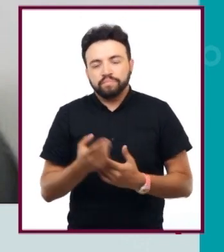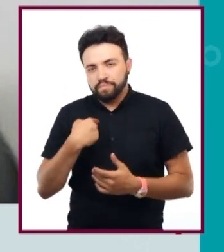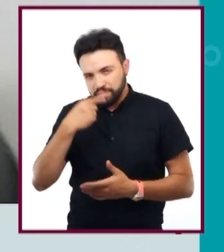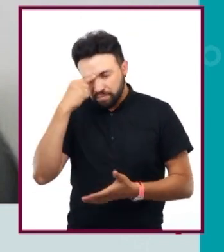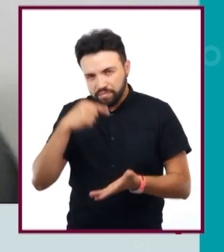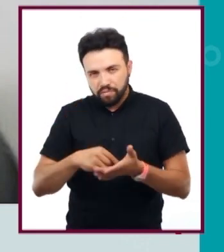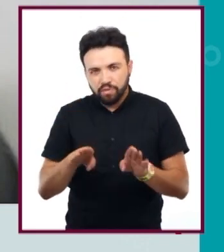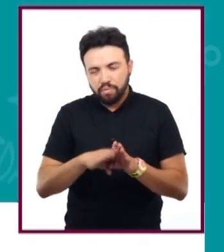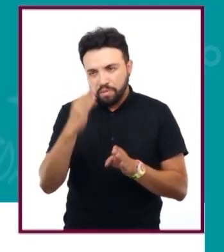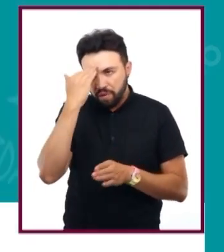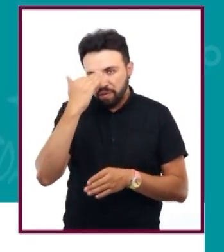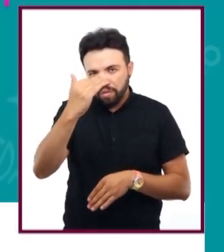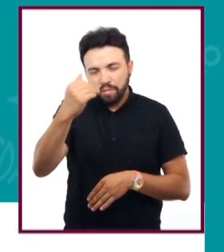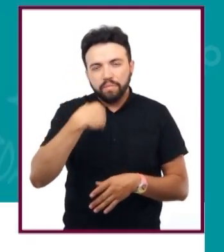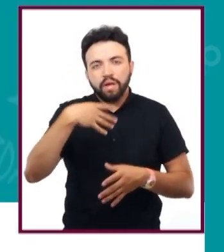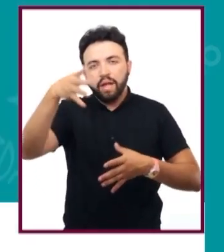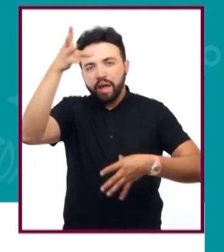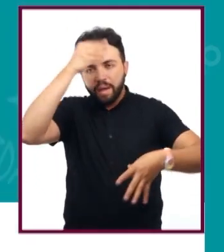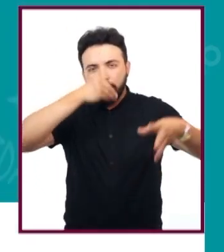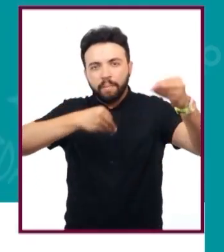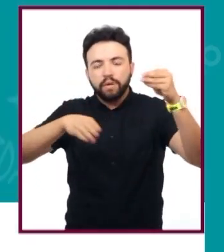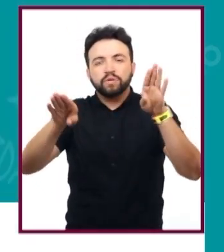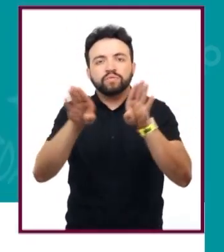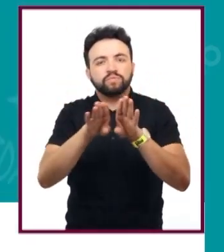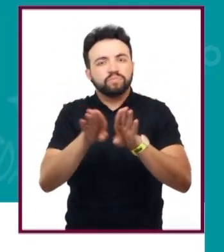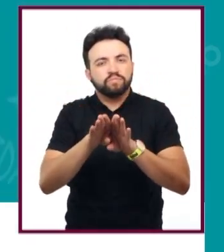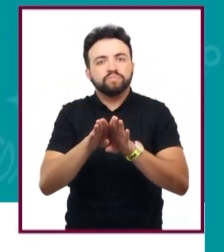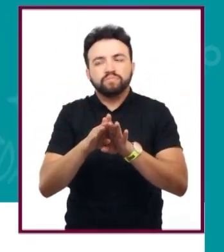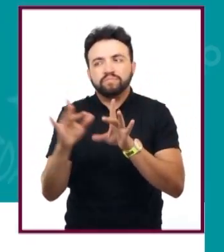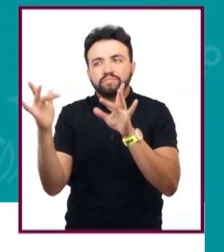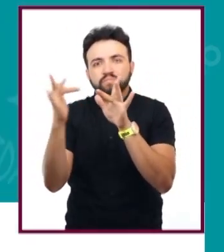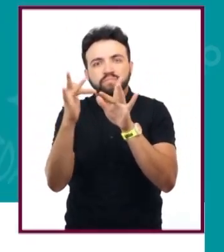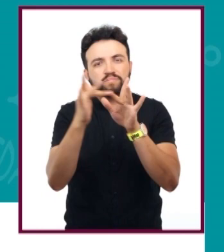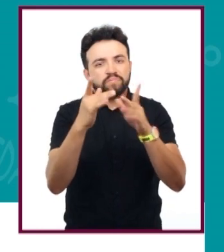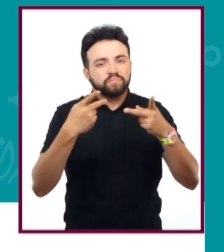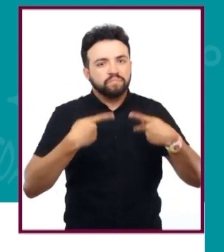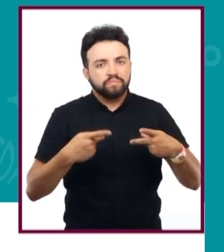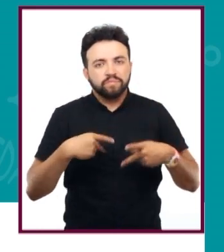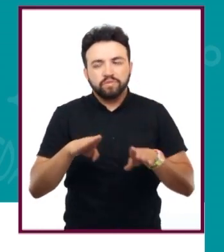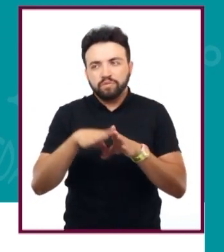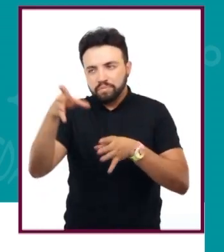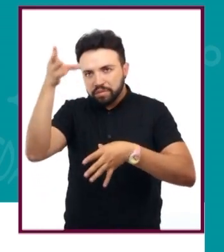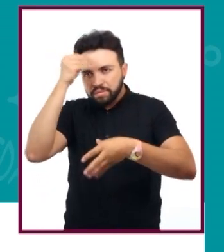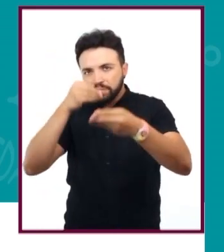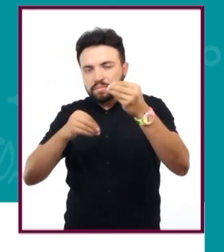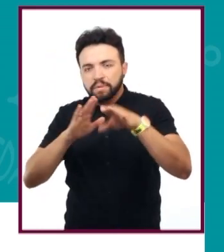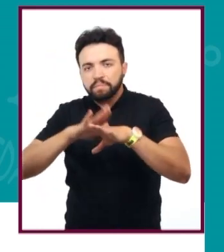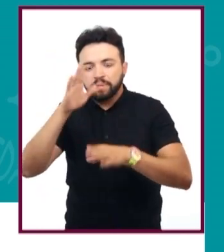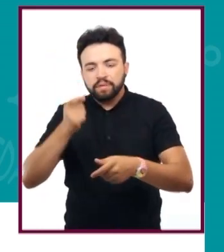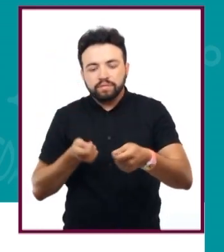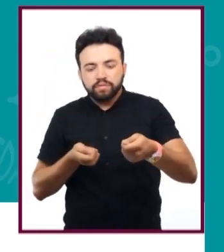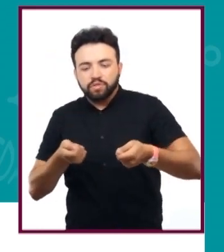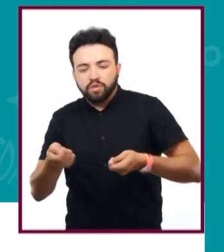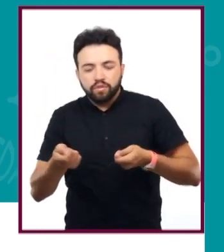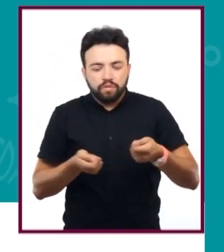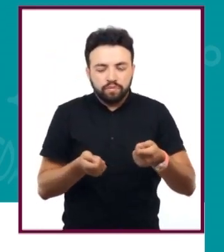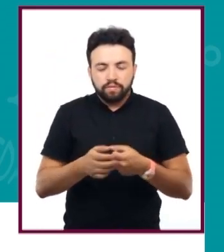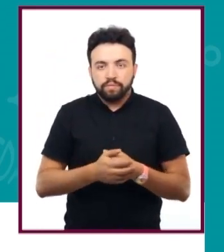tiempo vas aprendiendo cómo tratar con las personas y vas aprendiendo